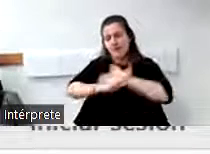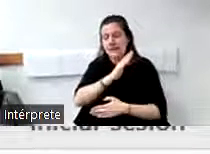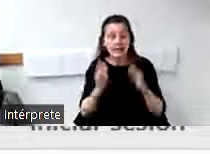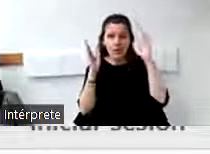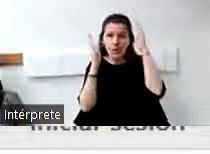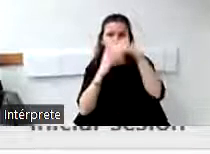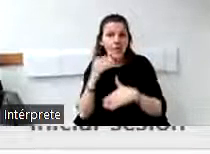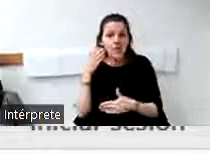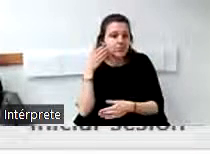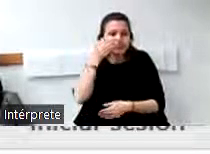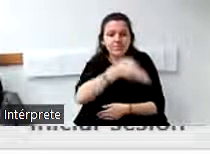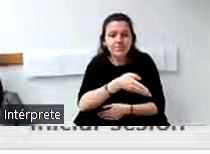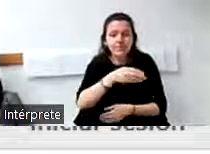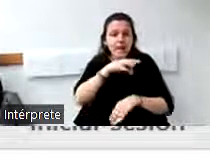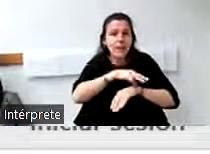en los servicios.